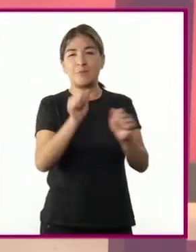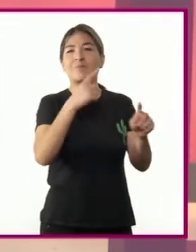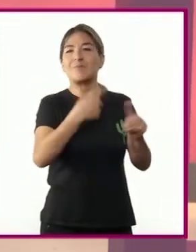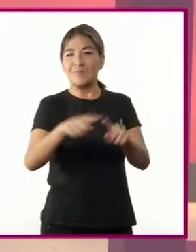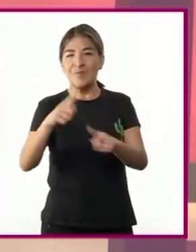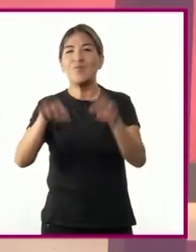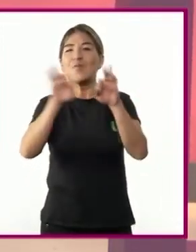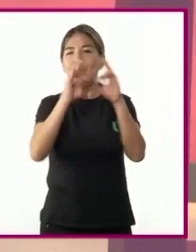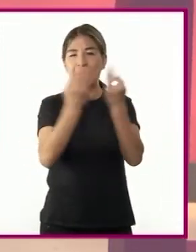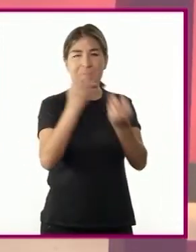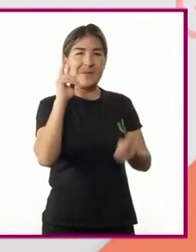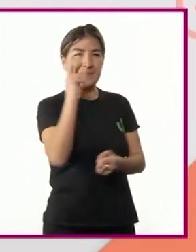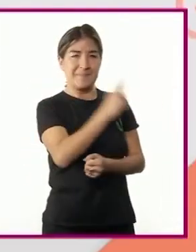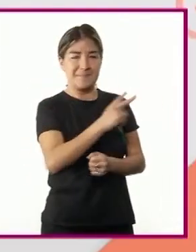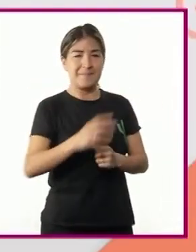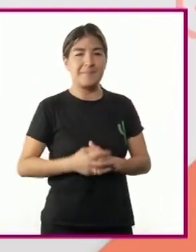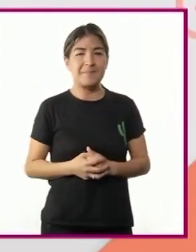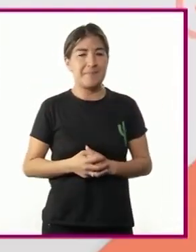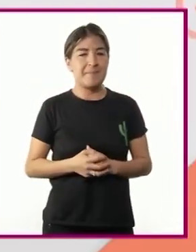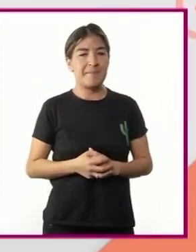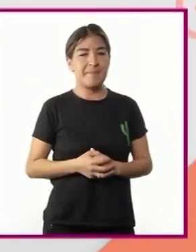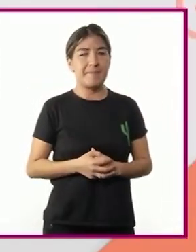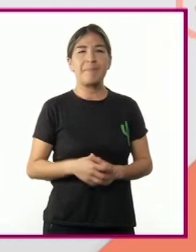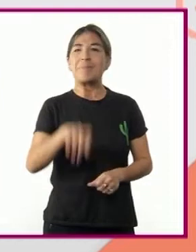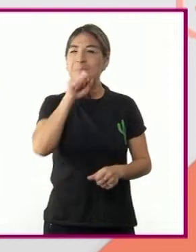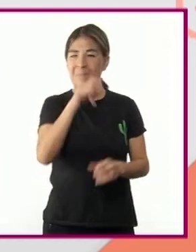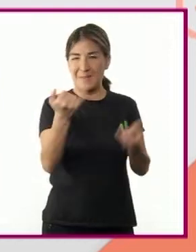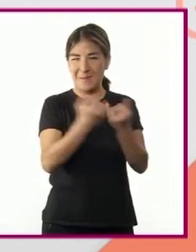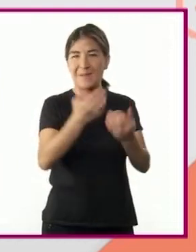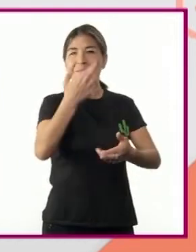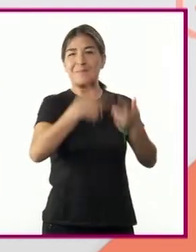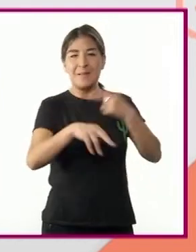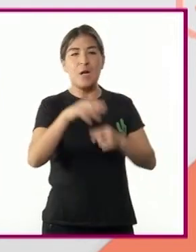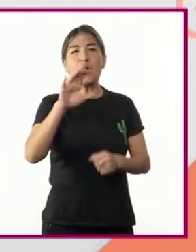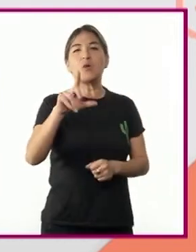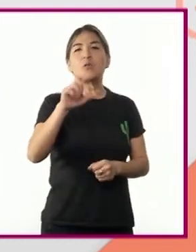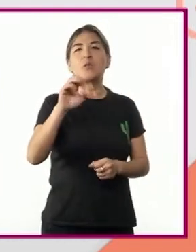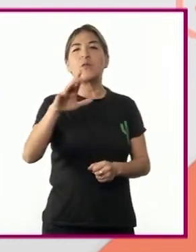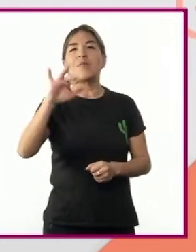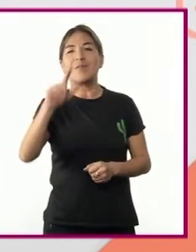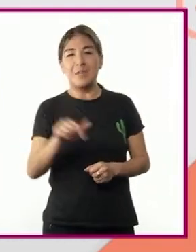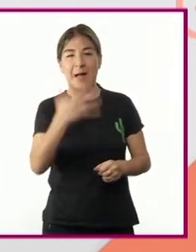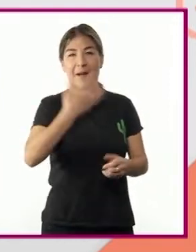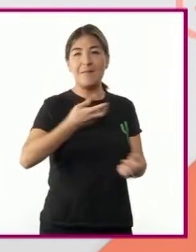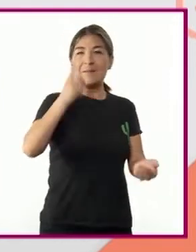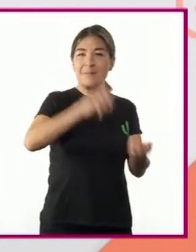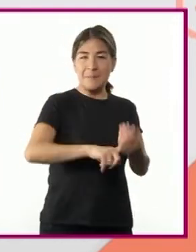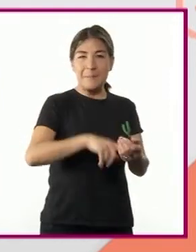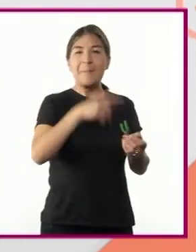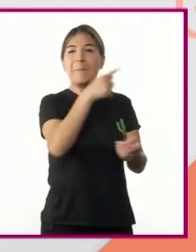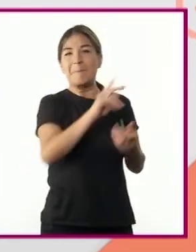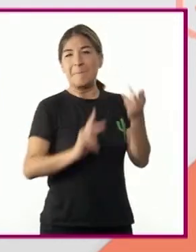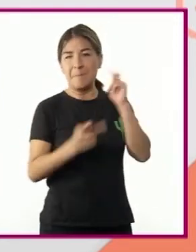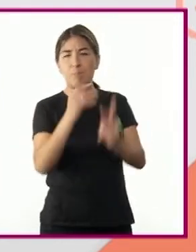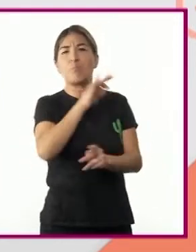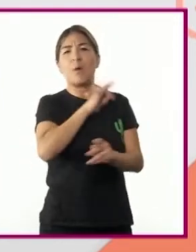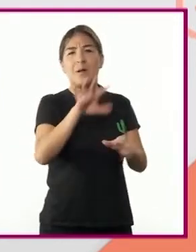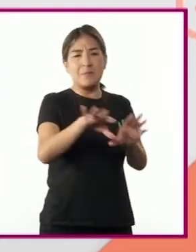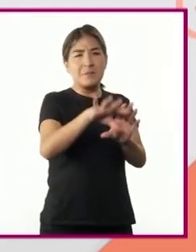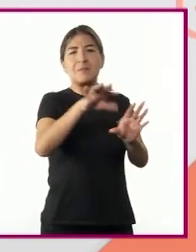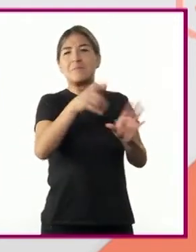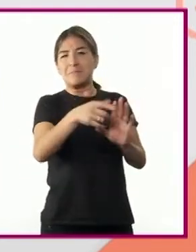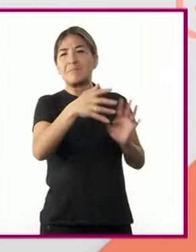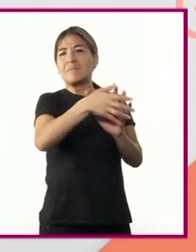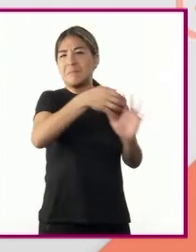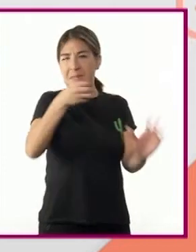matices. Observa, la clorofila que se encontrará en las plantas puede extraerse. En este